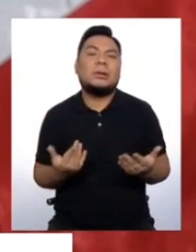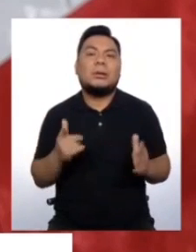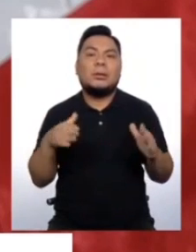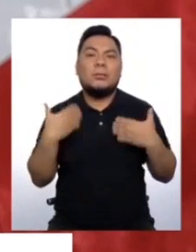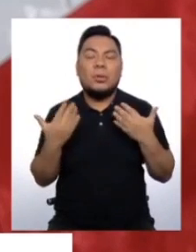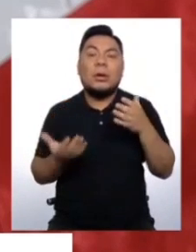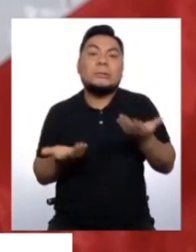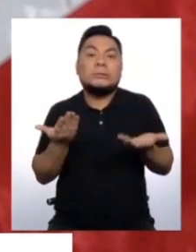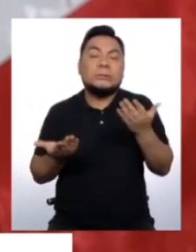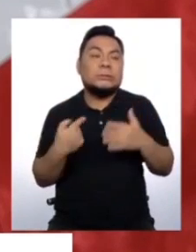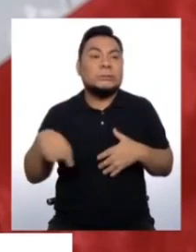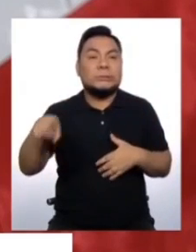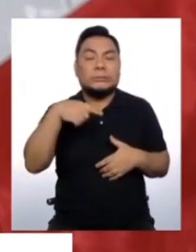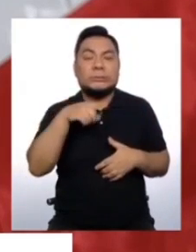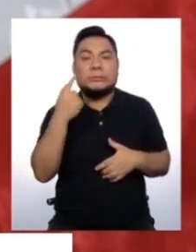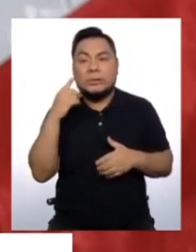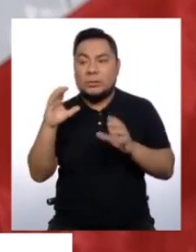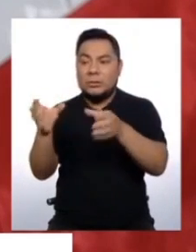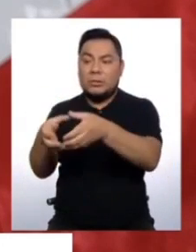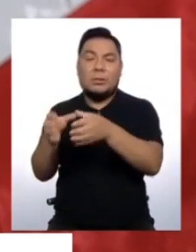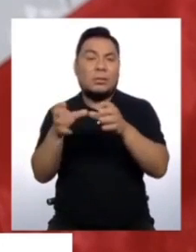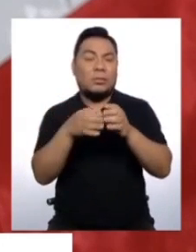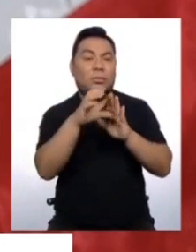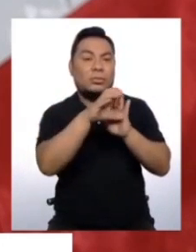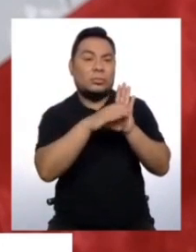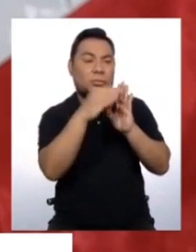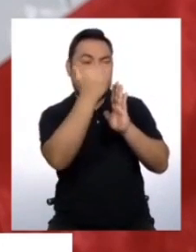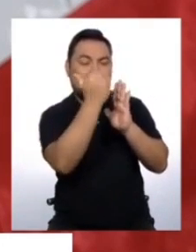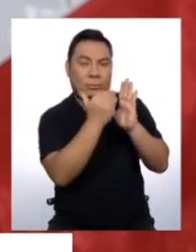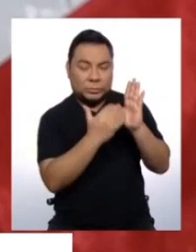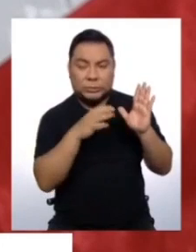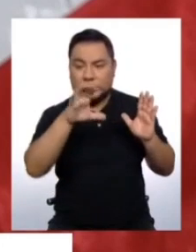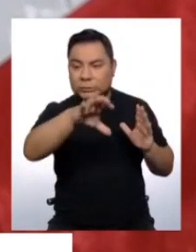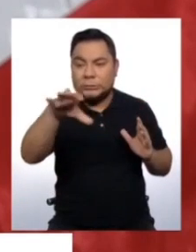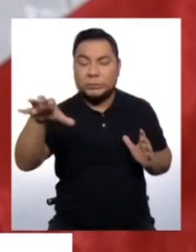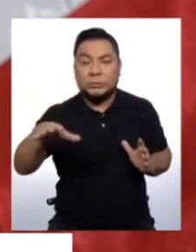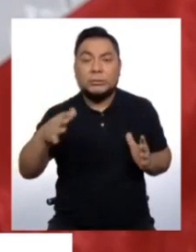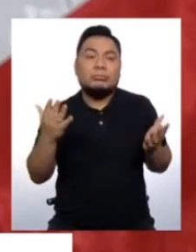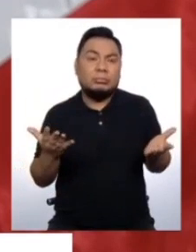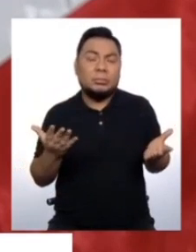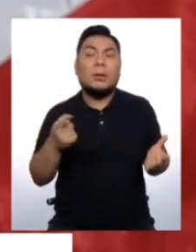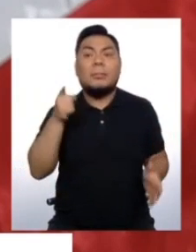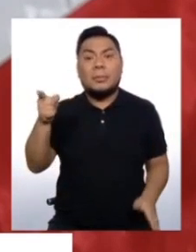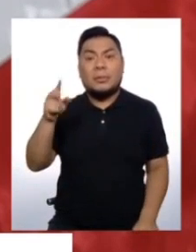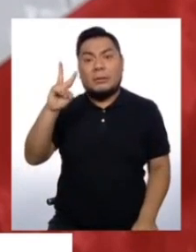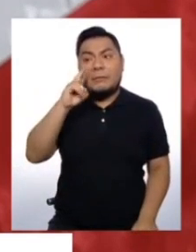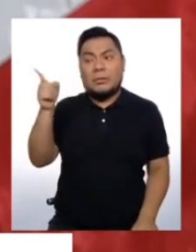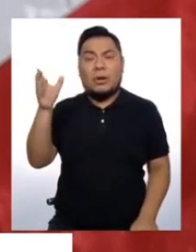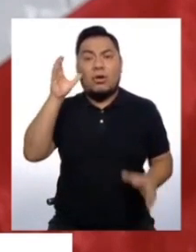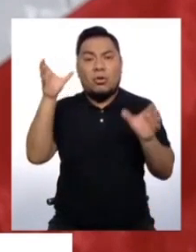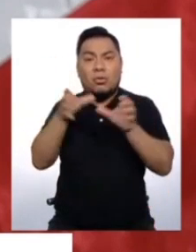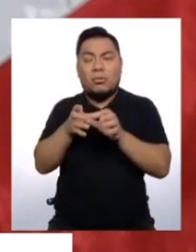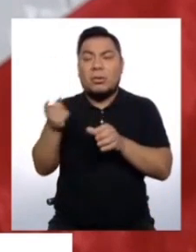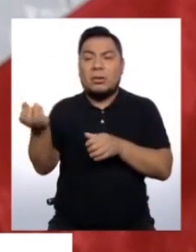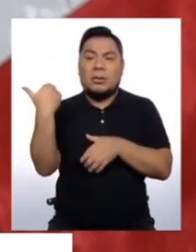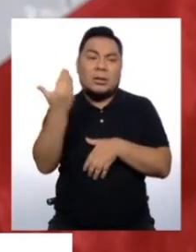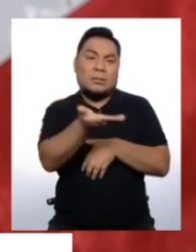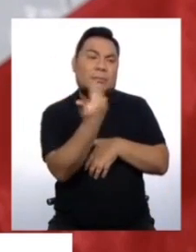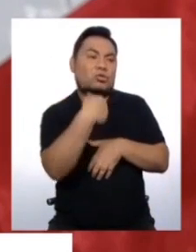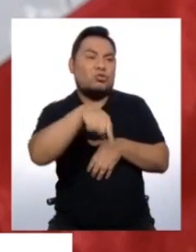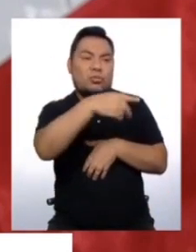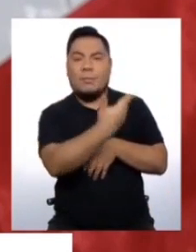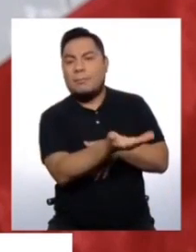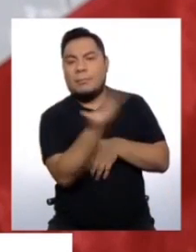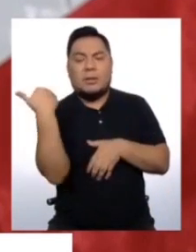puedan suscitarse entre uno que otro órgano constitucional. A efecto de ello, el día viernes hemos sido convocados a última hora por el Congreso de la